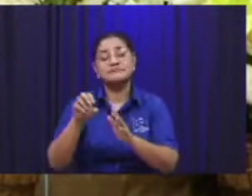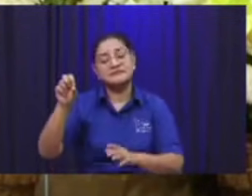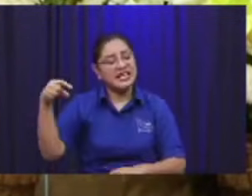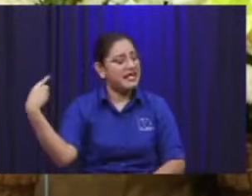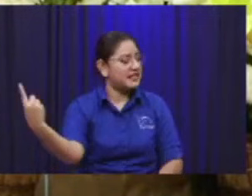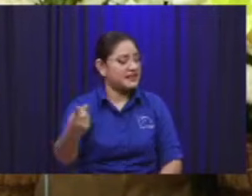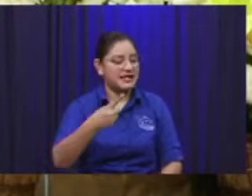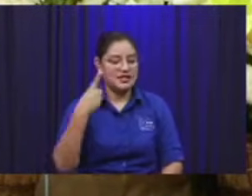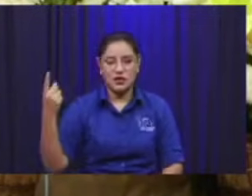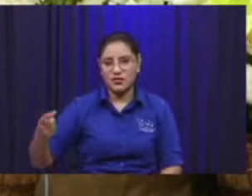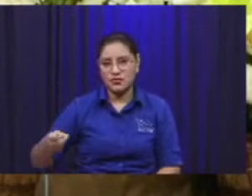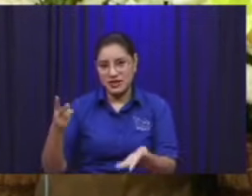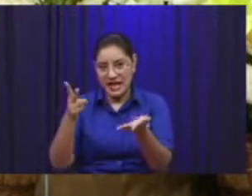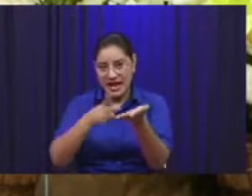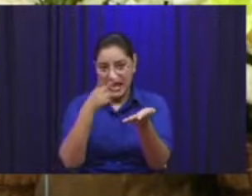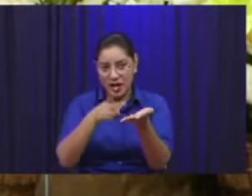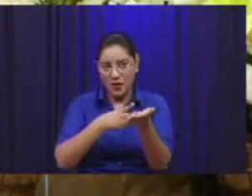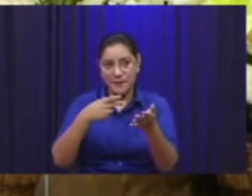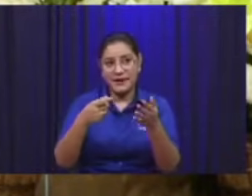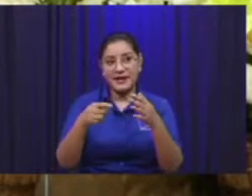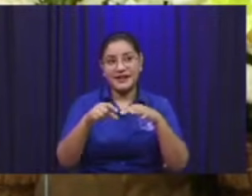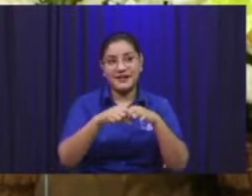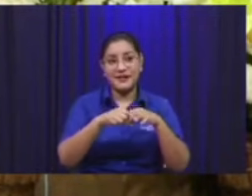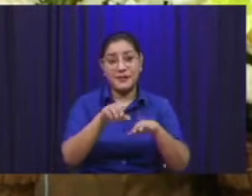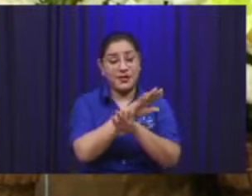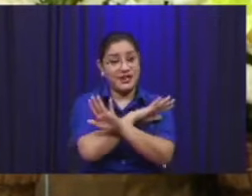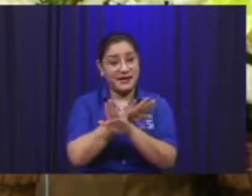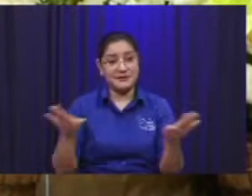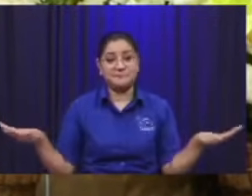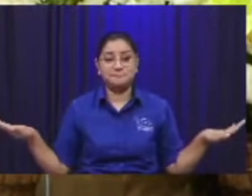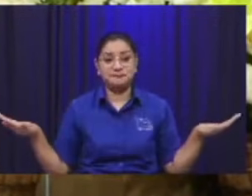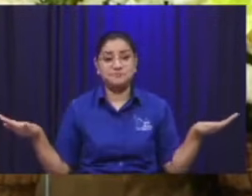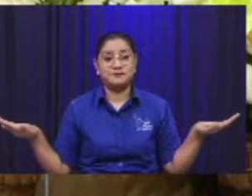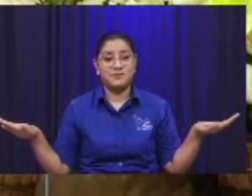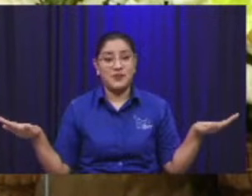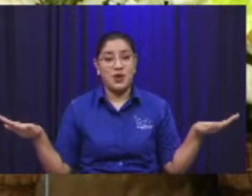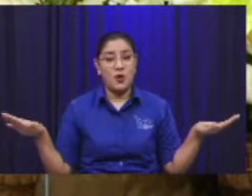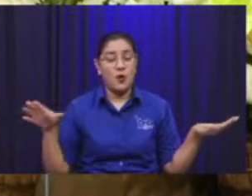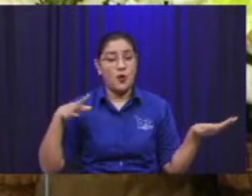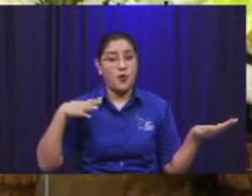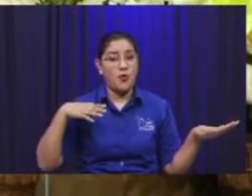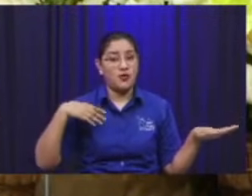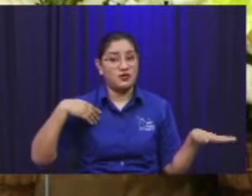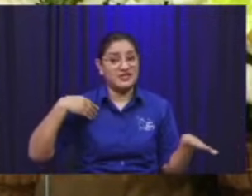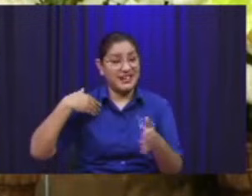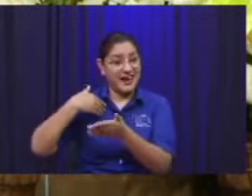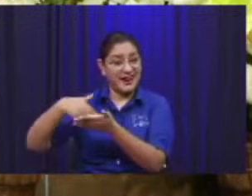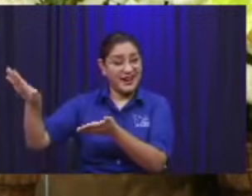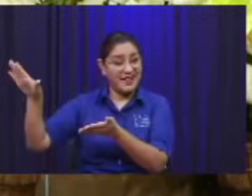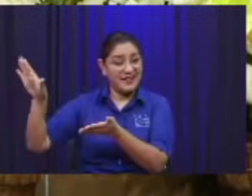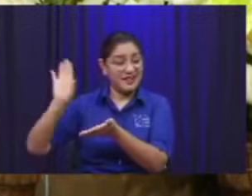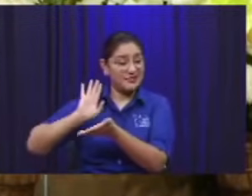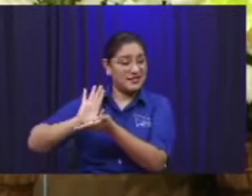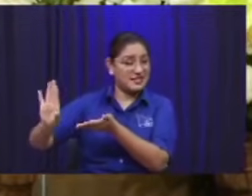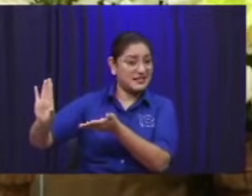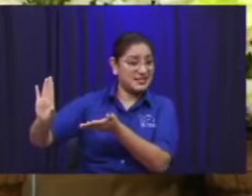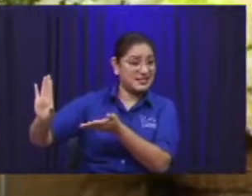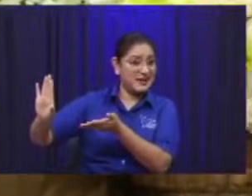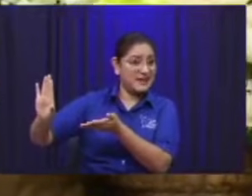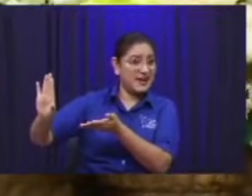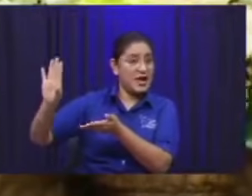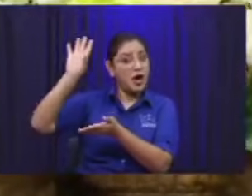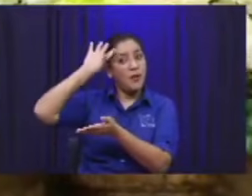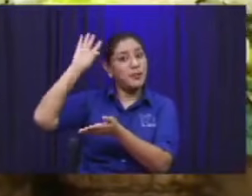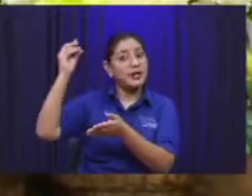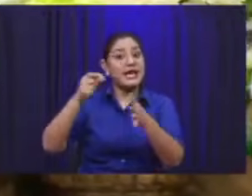compren porque ahí o lo echaron o lo recibían porque